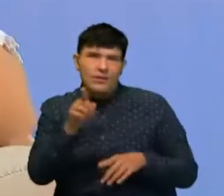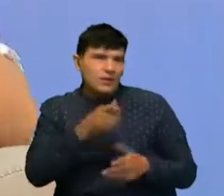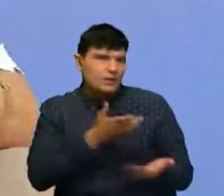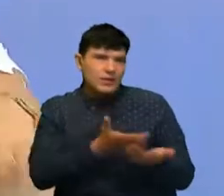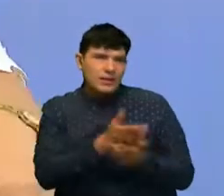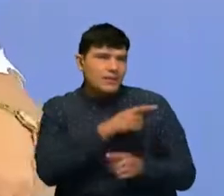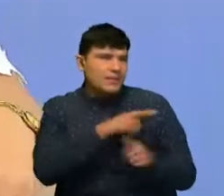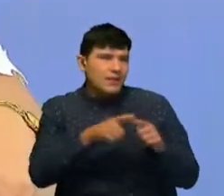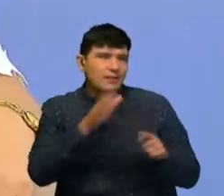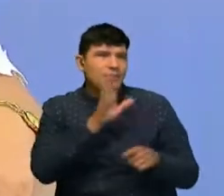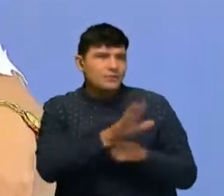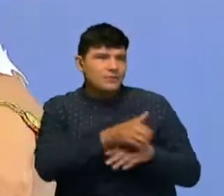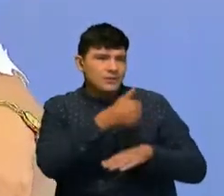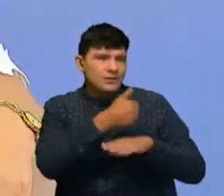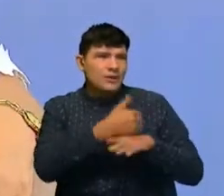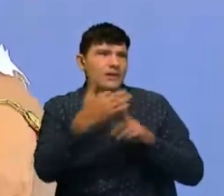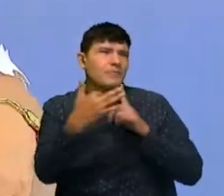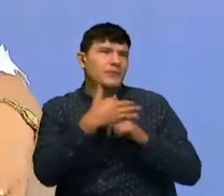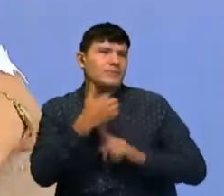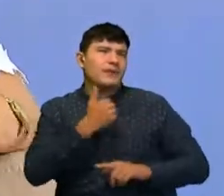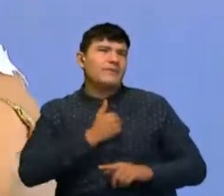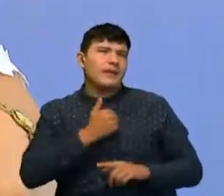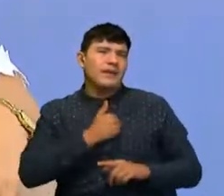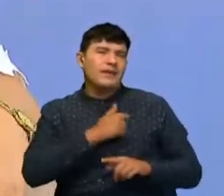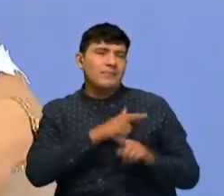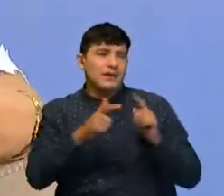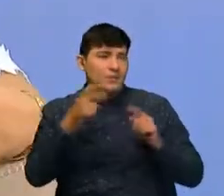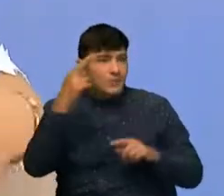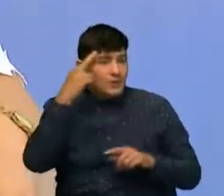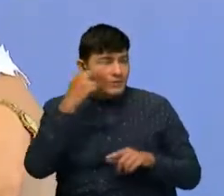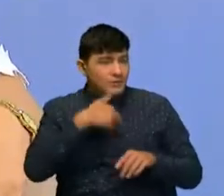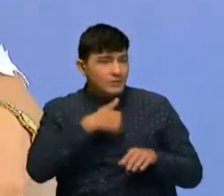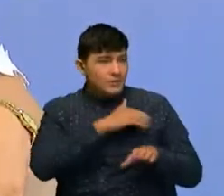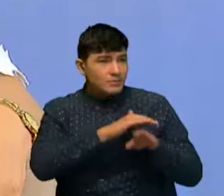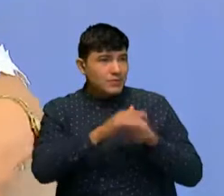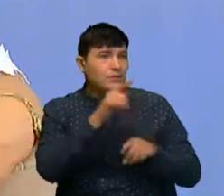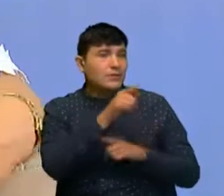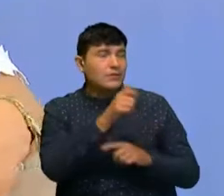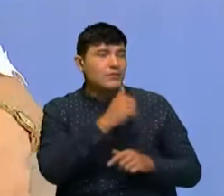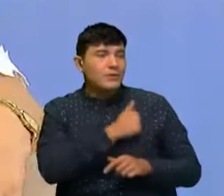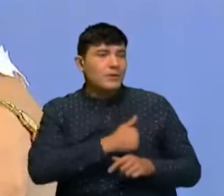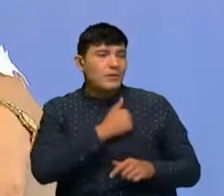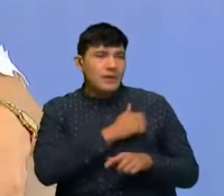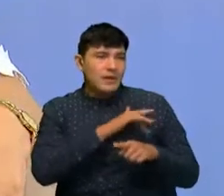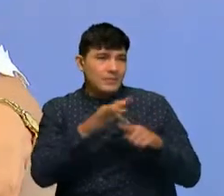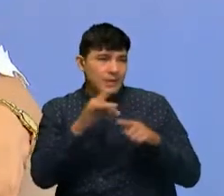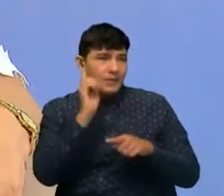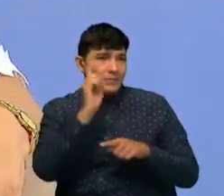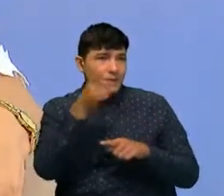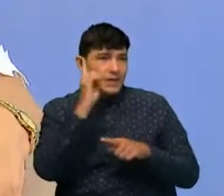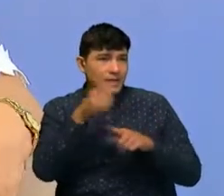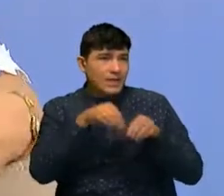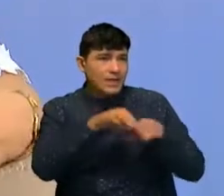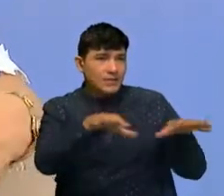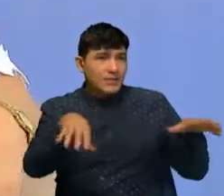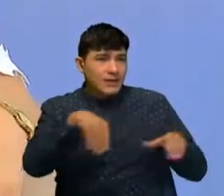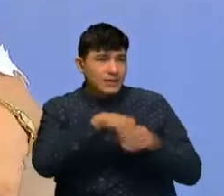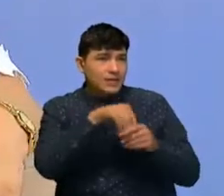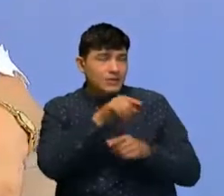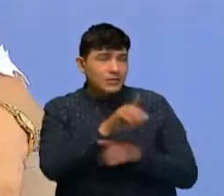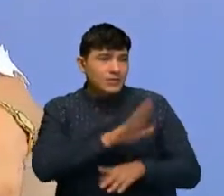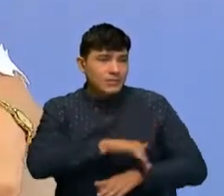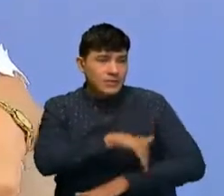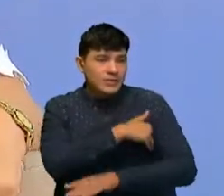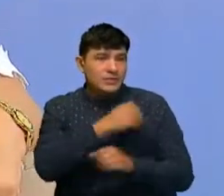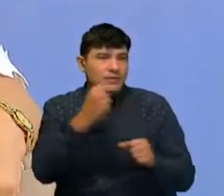el daño que los mismos empleadores se hacen. Por eso yo invito a los empleadores también a las políticas públicas que ha implementado el Ministerio de Trabajo, para que se